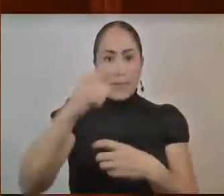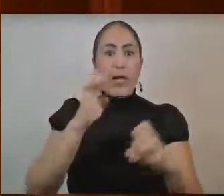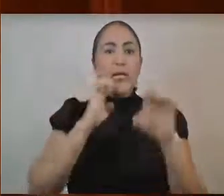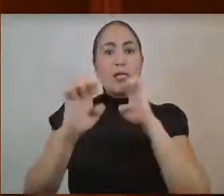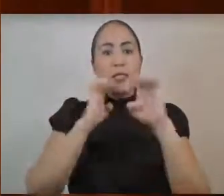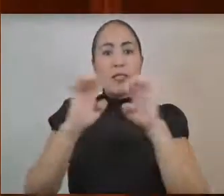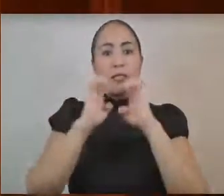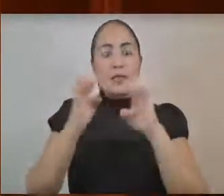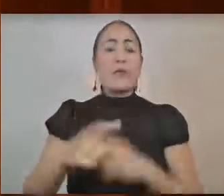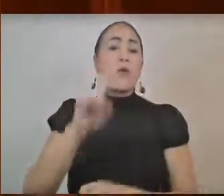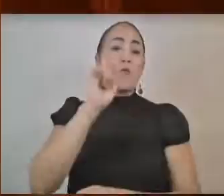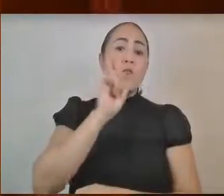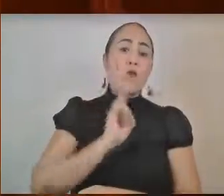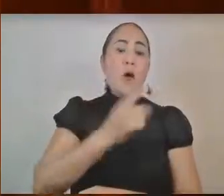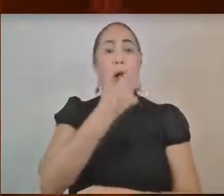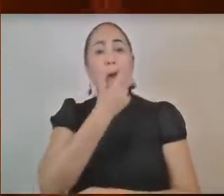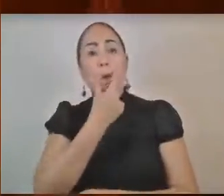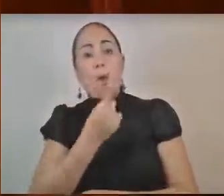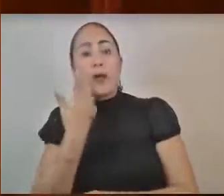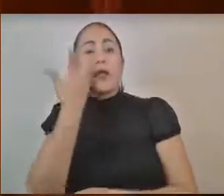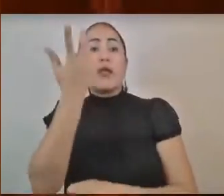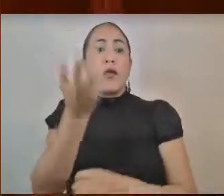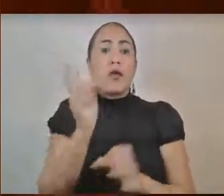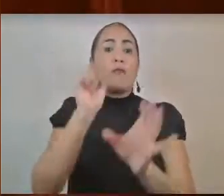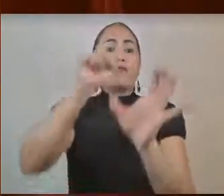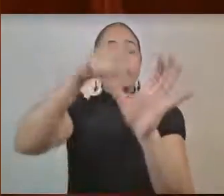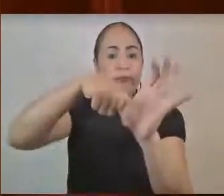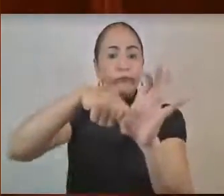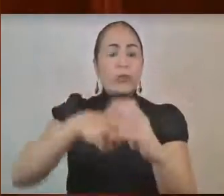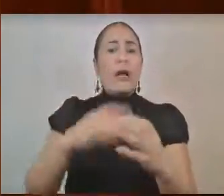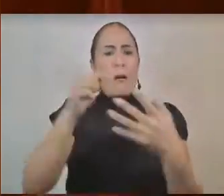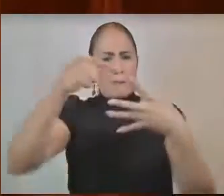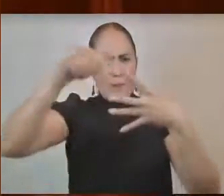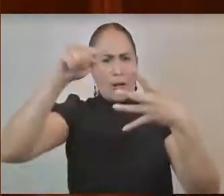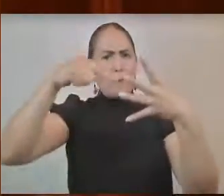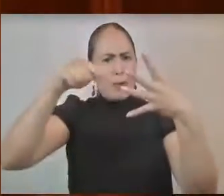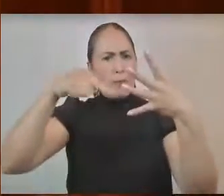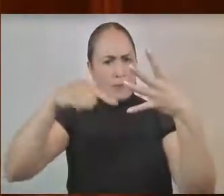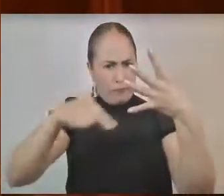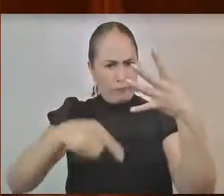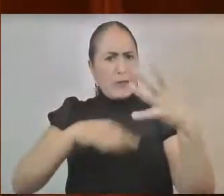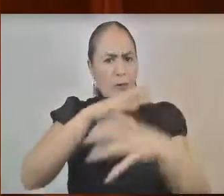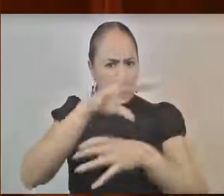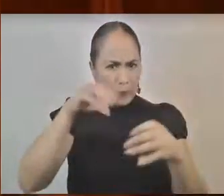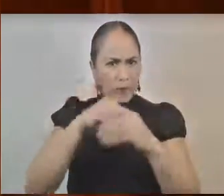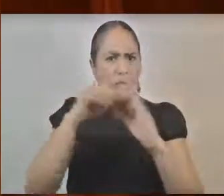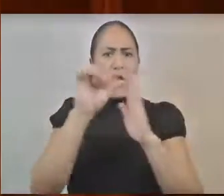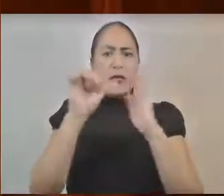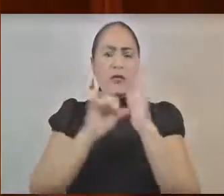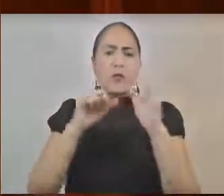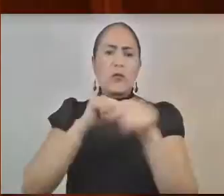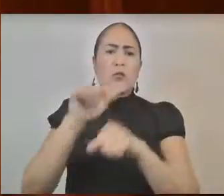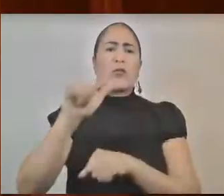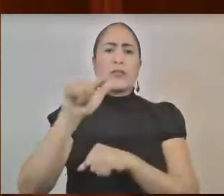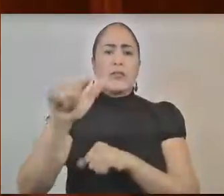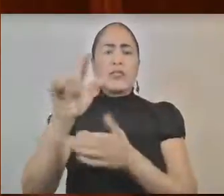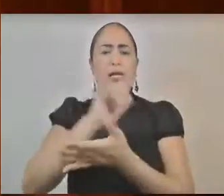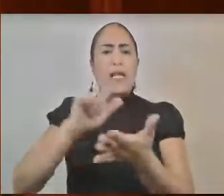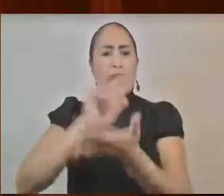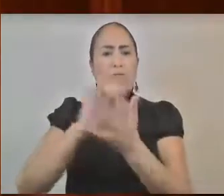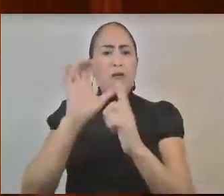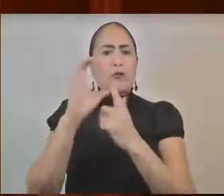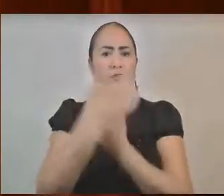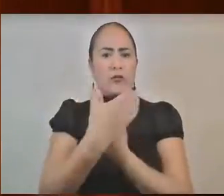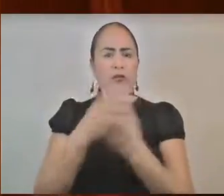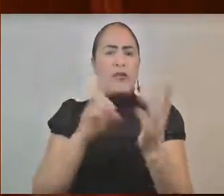Las y los aspirantes acreditaron el cumplimiento de los requisitos señalados en el artículo 17 de la Ley de la Comisión de Derechos Humanos